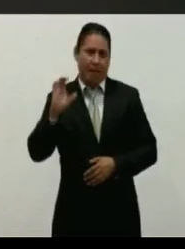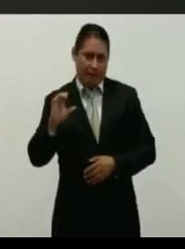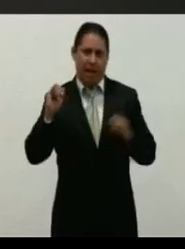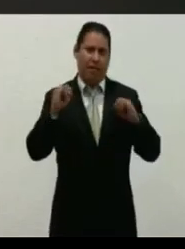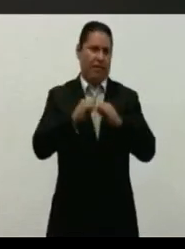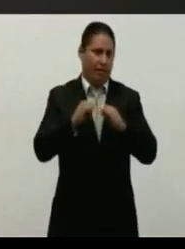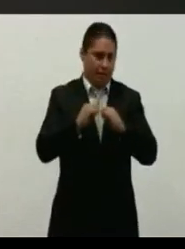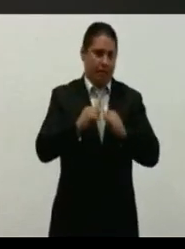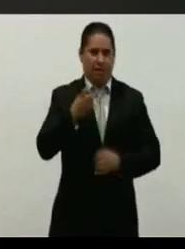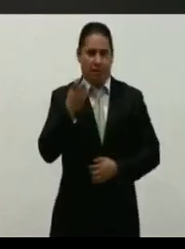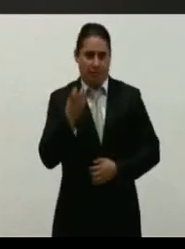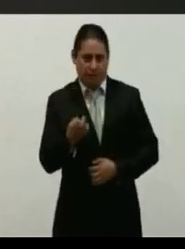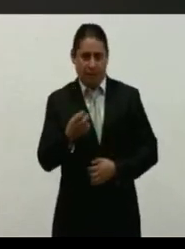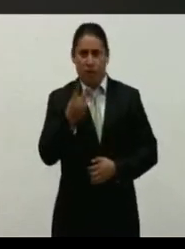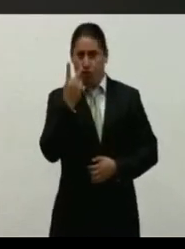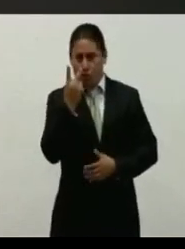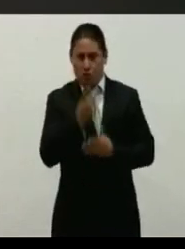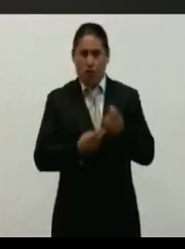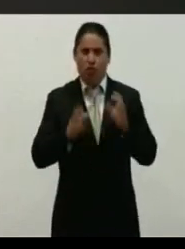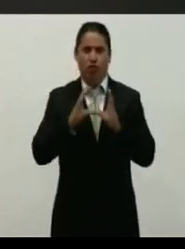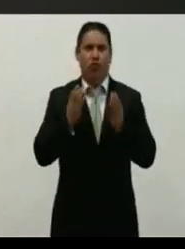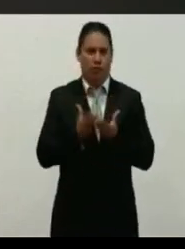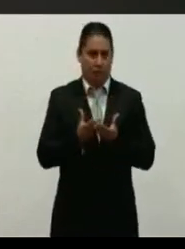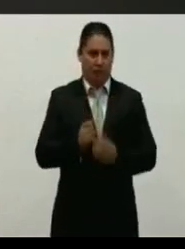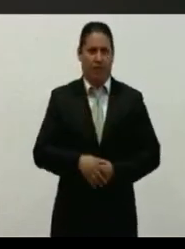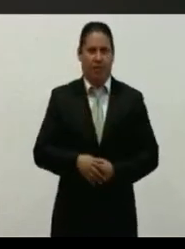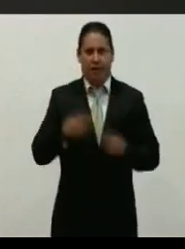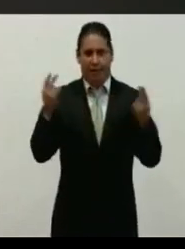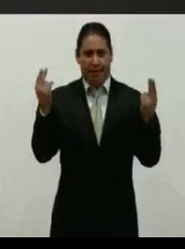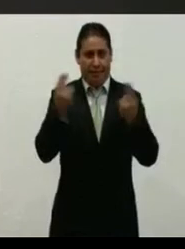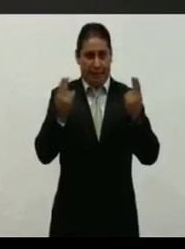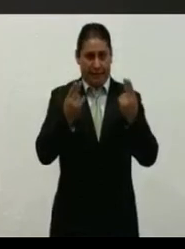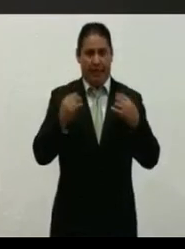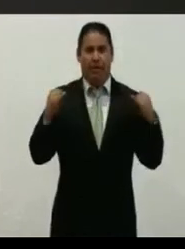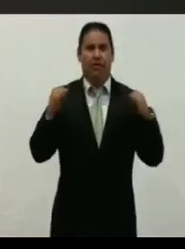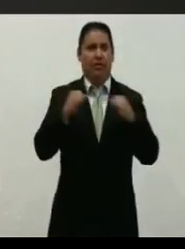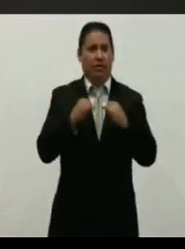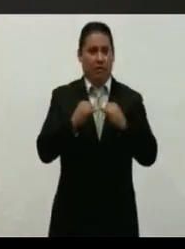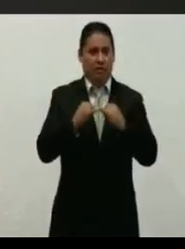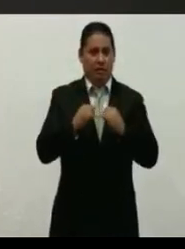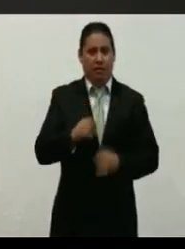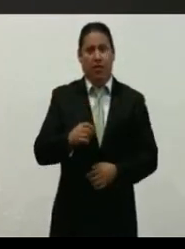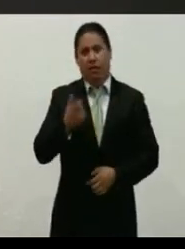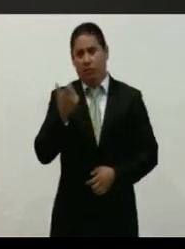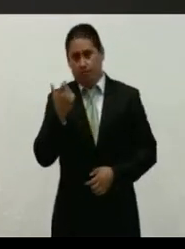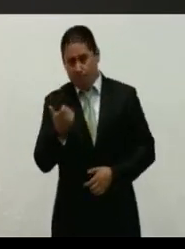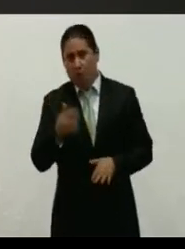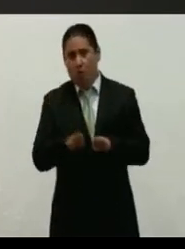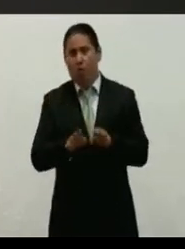Ciudadana, consideró dos aspectos: la necesidad del Instituto y la suficiencia